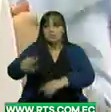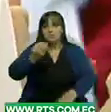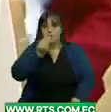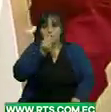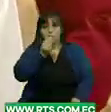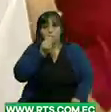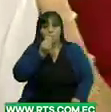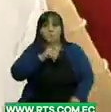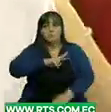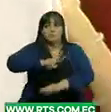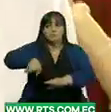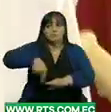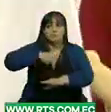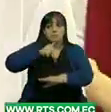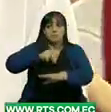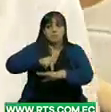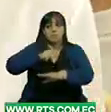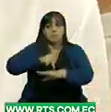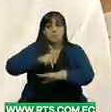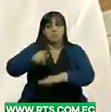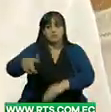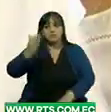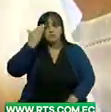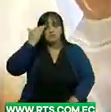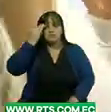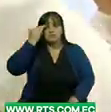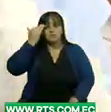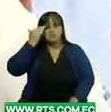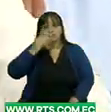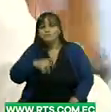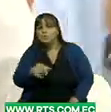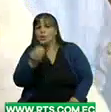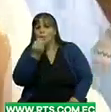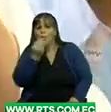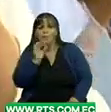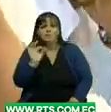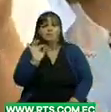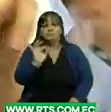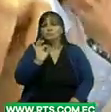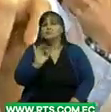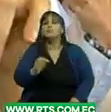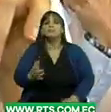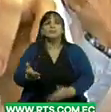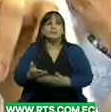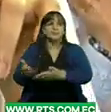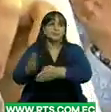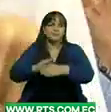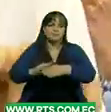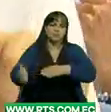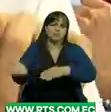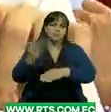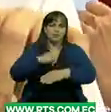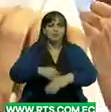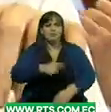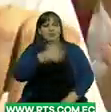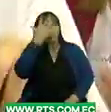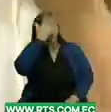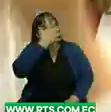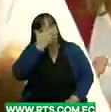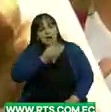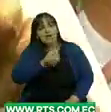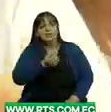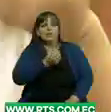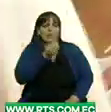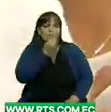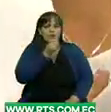que estén de visita en Guayaquil por nuestras fiestas. Aquí van a encontrar la comida de ustedes, porque si son de Esmeraldas, aquí hay comida de Esmeraldas.